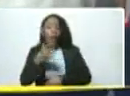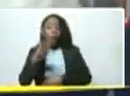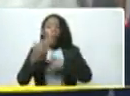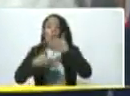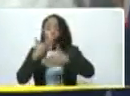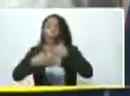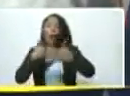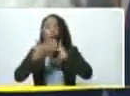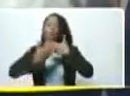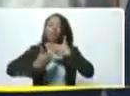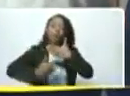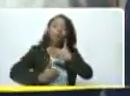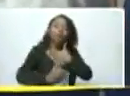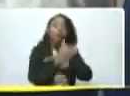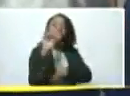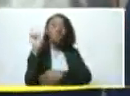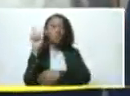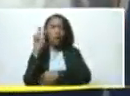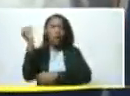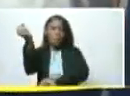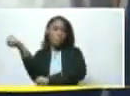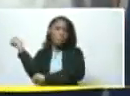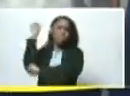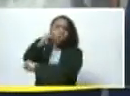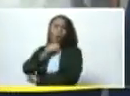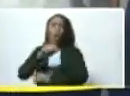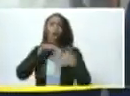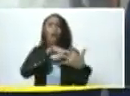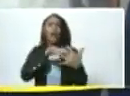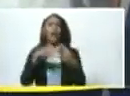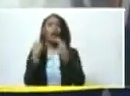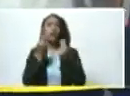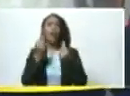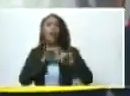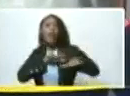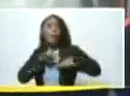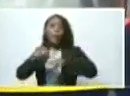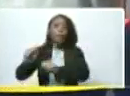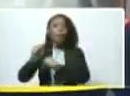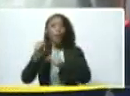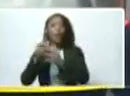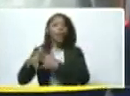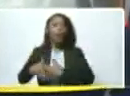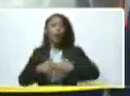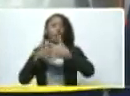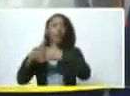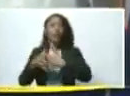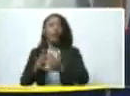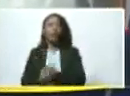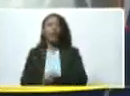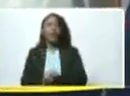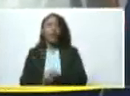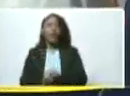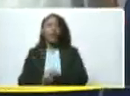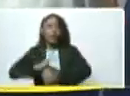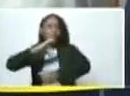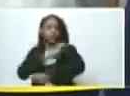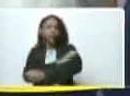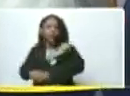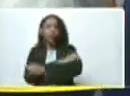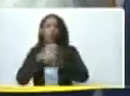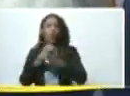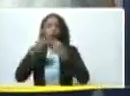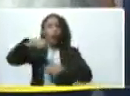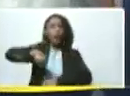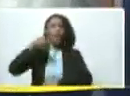avanzando. Venezuela va derrotando la guerra económica del imperialismo norteamericano, de los oligarcas en